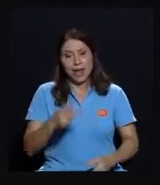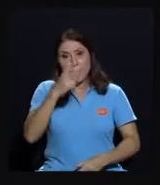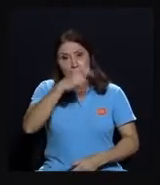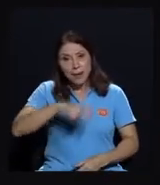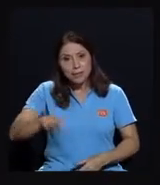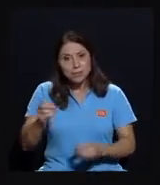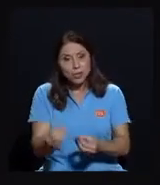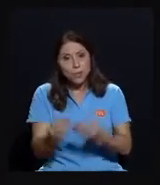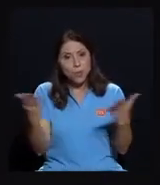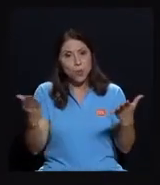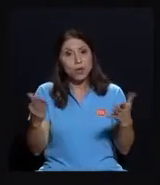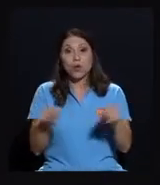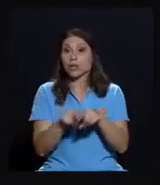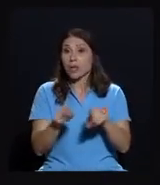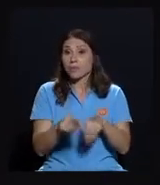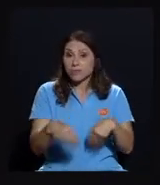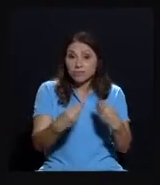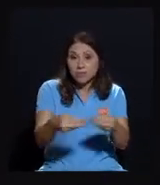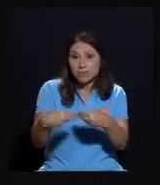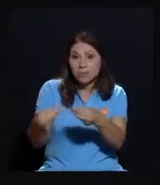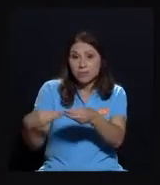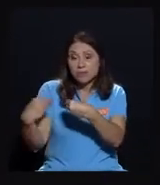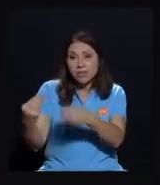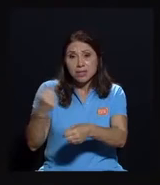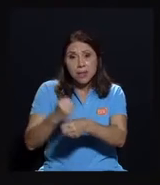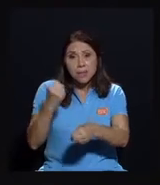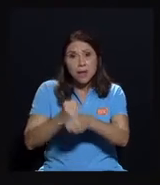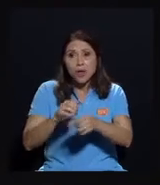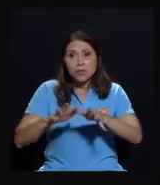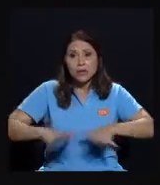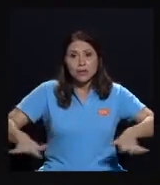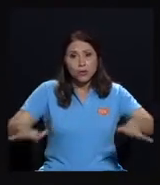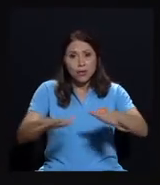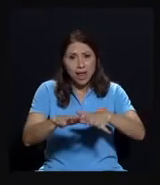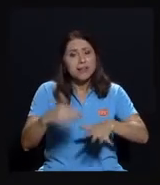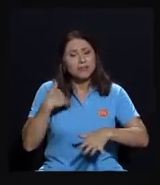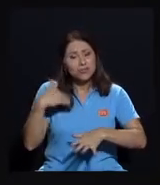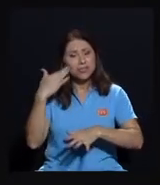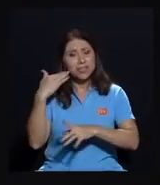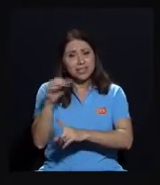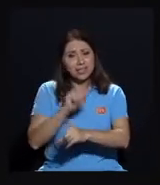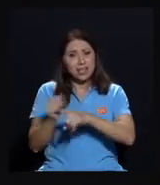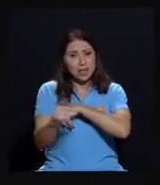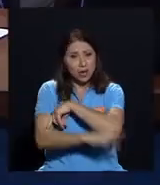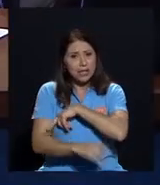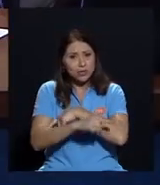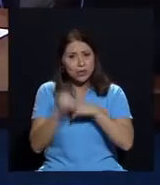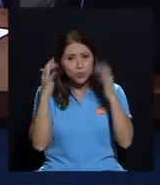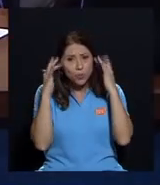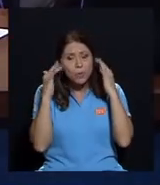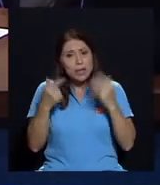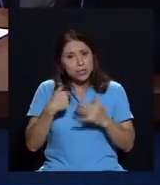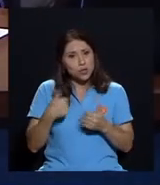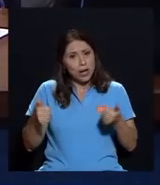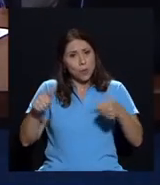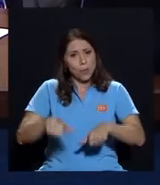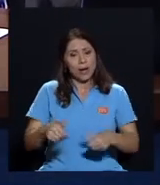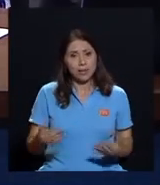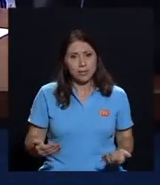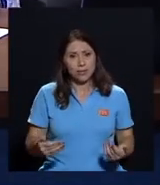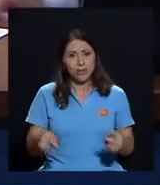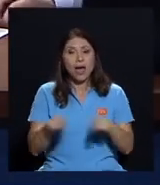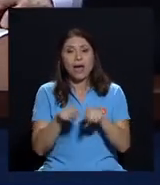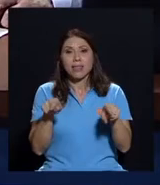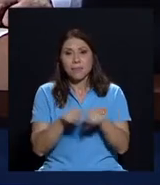empleo territorial que sé que es una preocupación del estado de la nación también y yo la comparto por las desigualdades que estamos generando además de hacer esas cosas